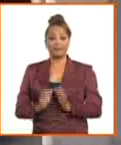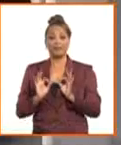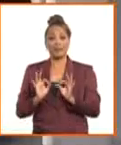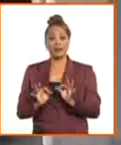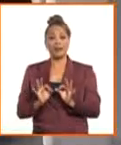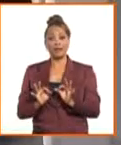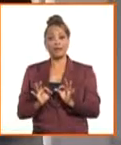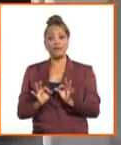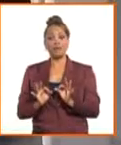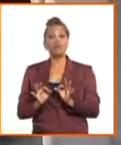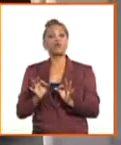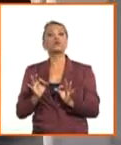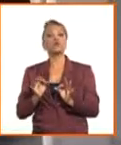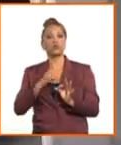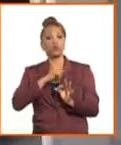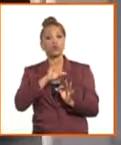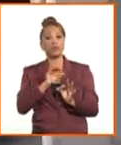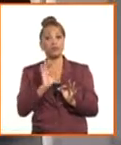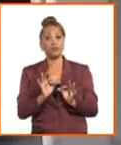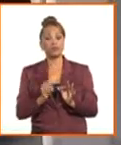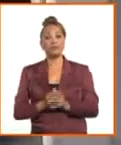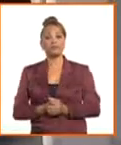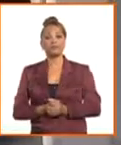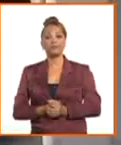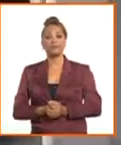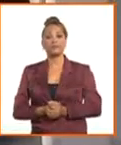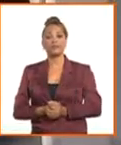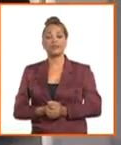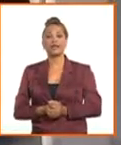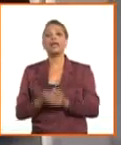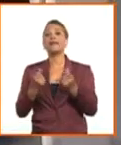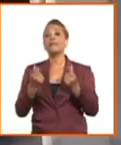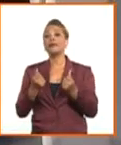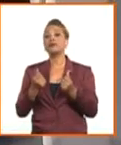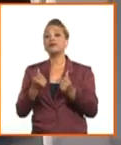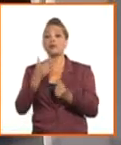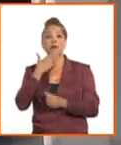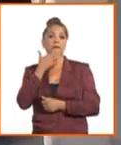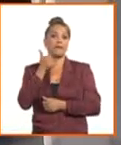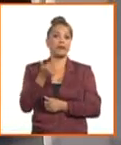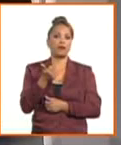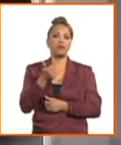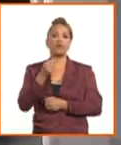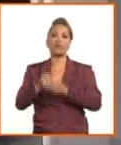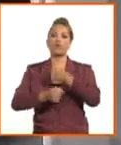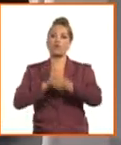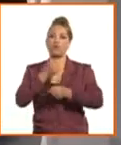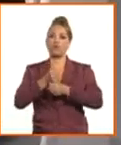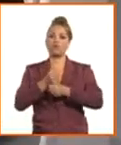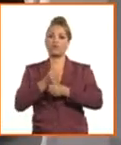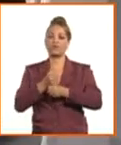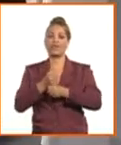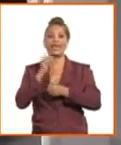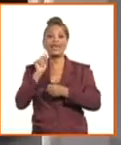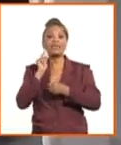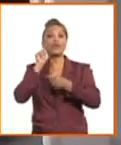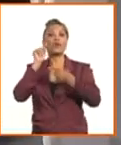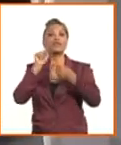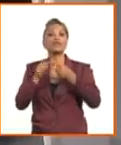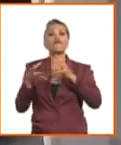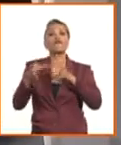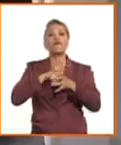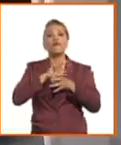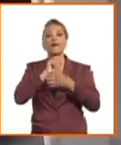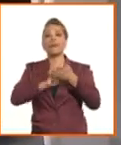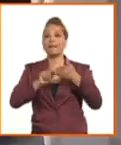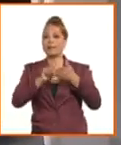eso exactamente lo que has dicho, ¿no? También del que el peso adquiere su valor, es el objetivo estratégico. Y